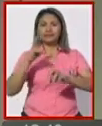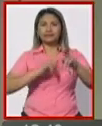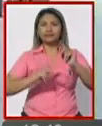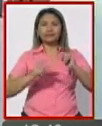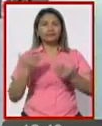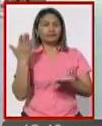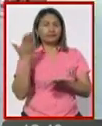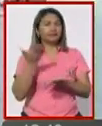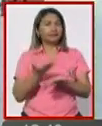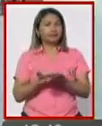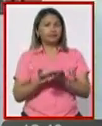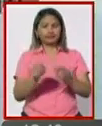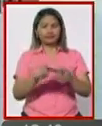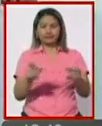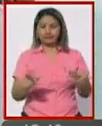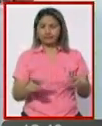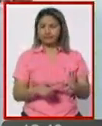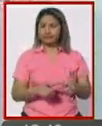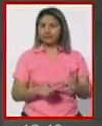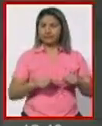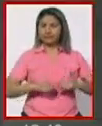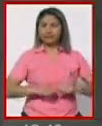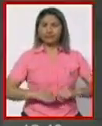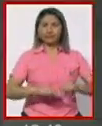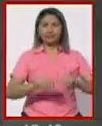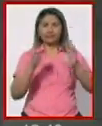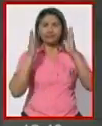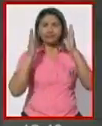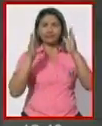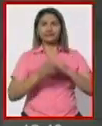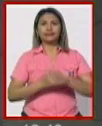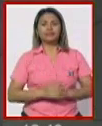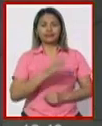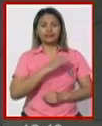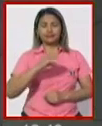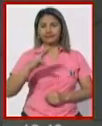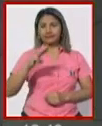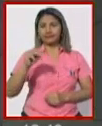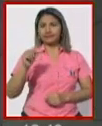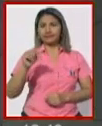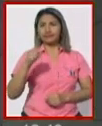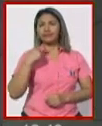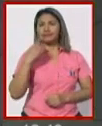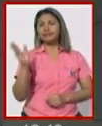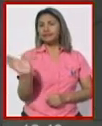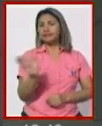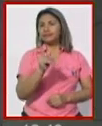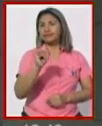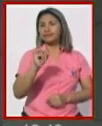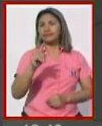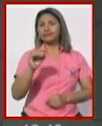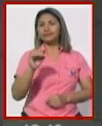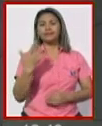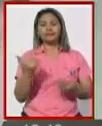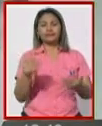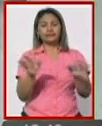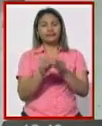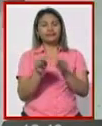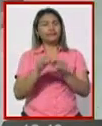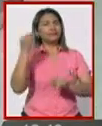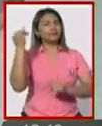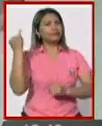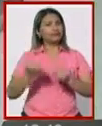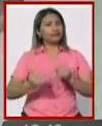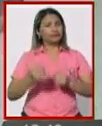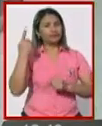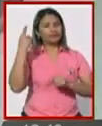que se han hecho presentes en sus puestos y permanecen en vigilia. El concejal del MAS, Tito Sanginés, afirmó que hoy se sostendrá una última